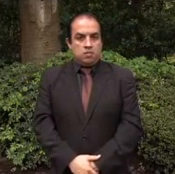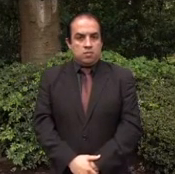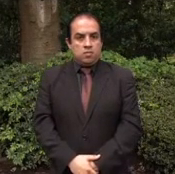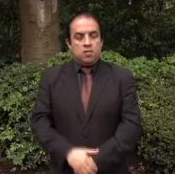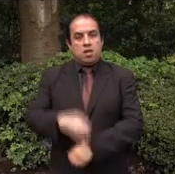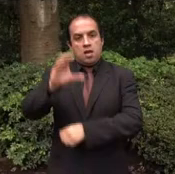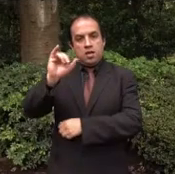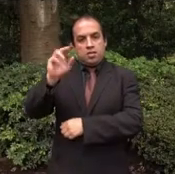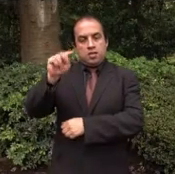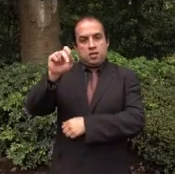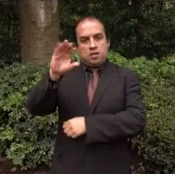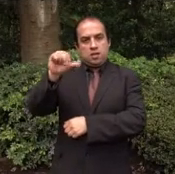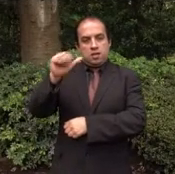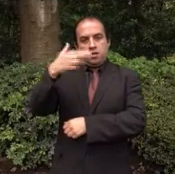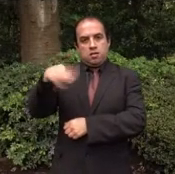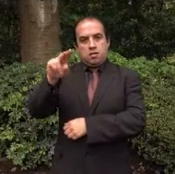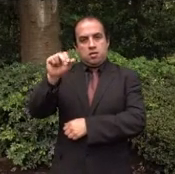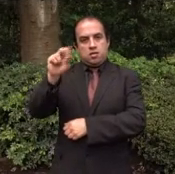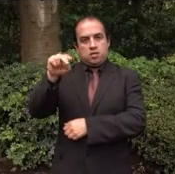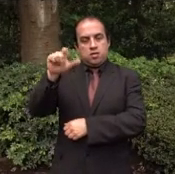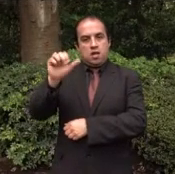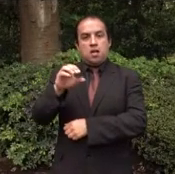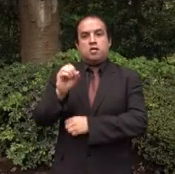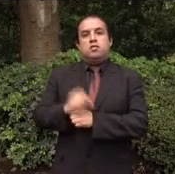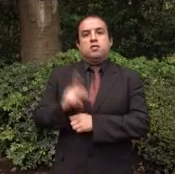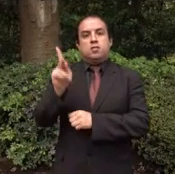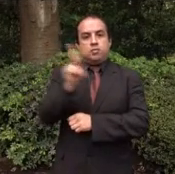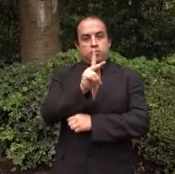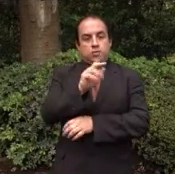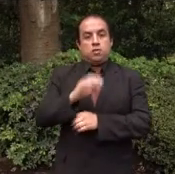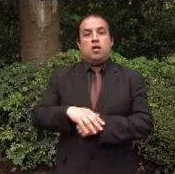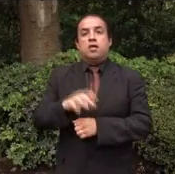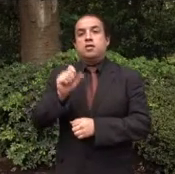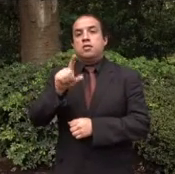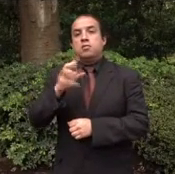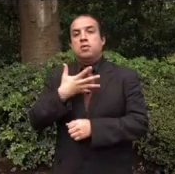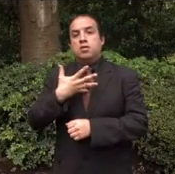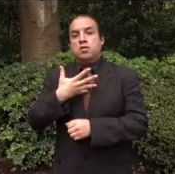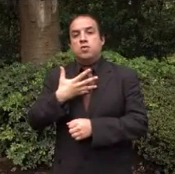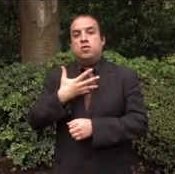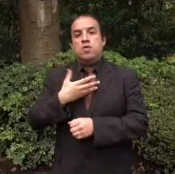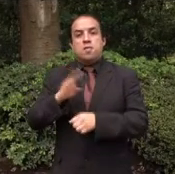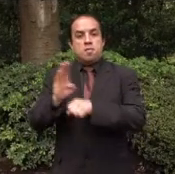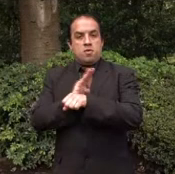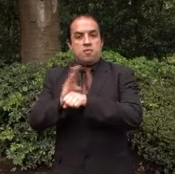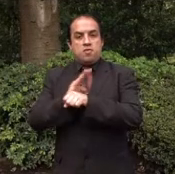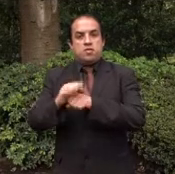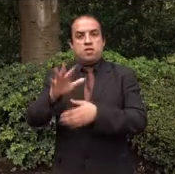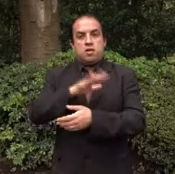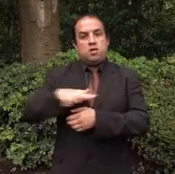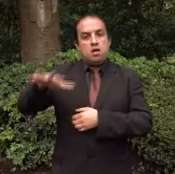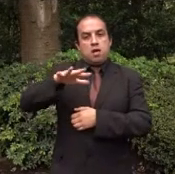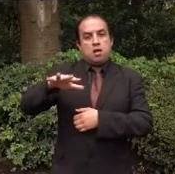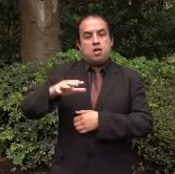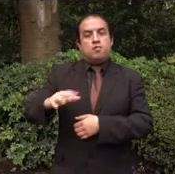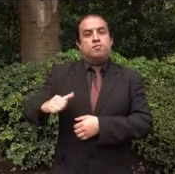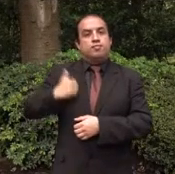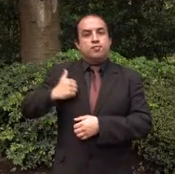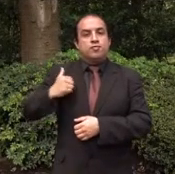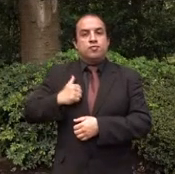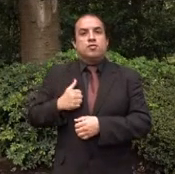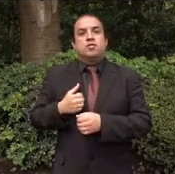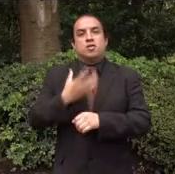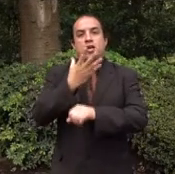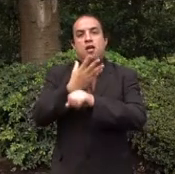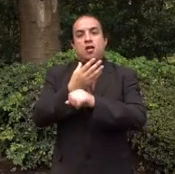Nacional del Poniente es la nueva sede de la Cineteca Nacional que beneficia a esta zona, aprovechando la infraestructura existente